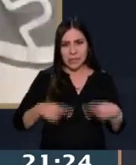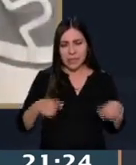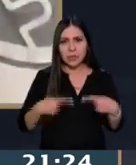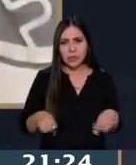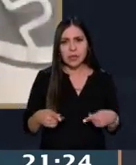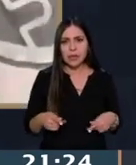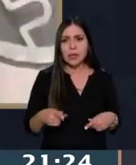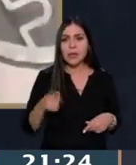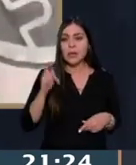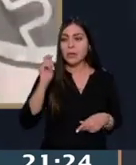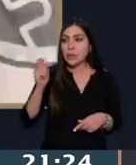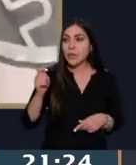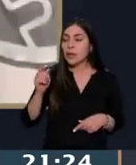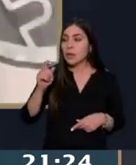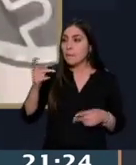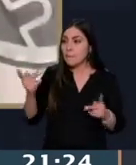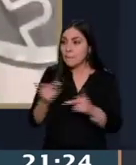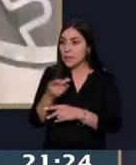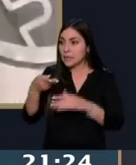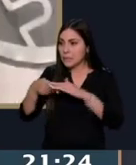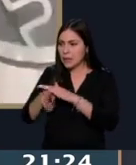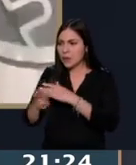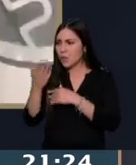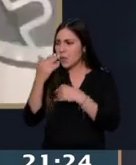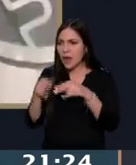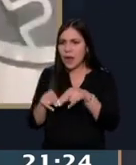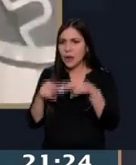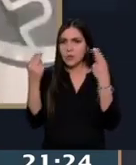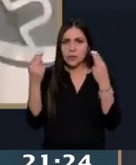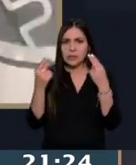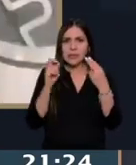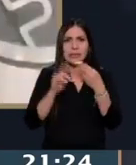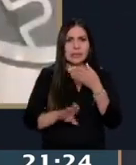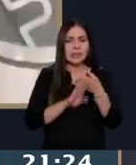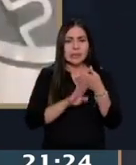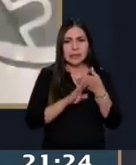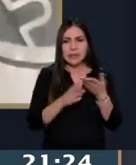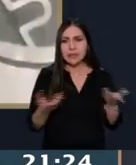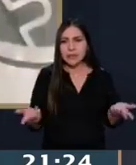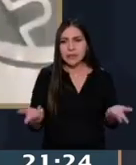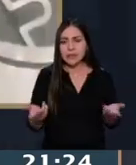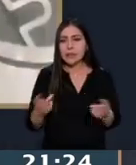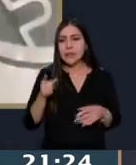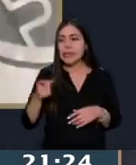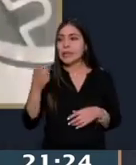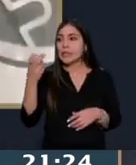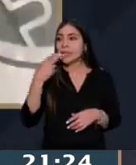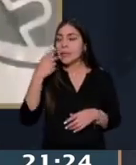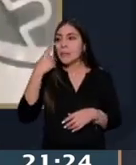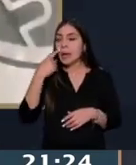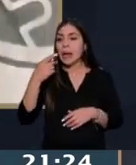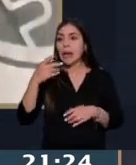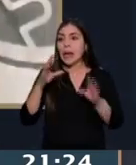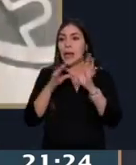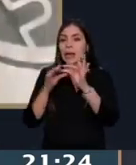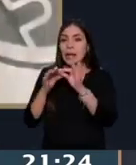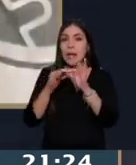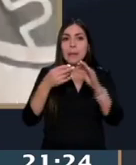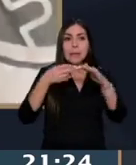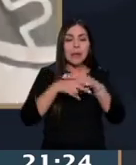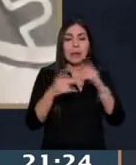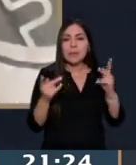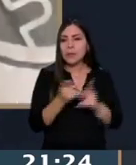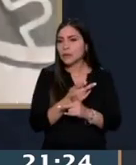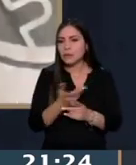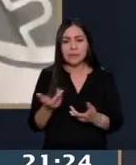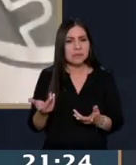está pasando en el metro. O sea, cuyo objetivo no es dar a conocer lo que está pasando en el metro,